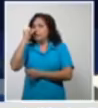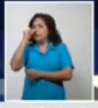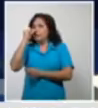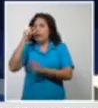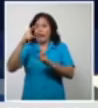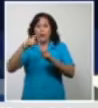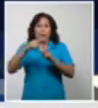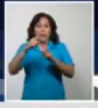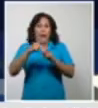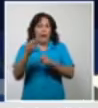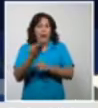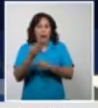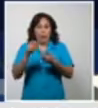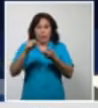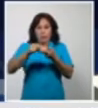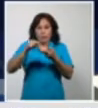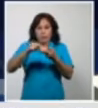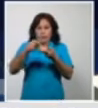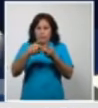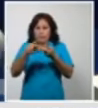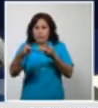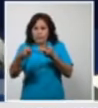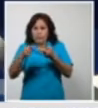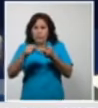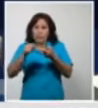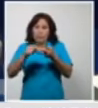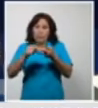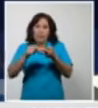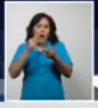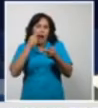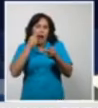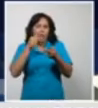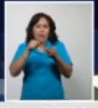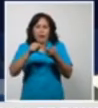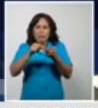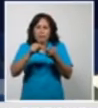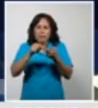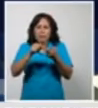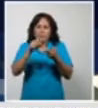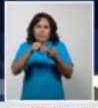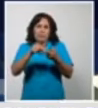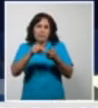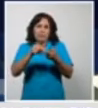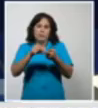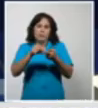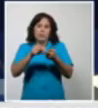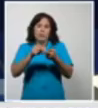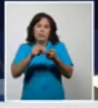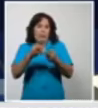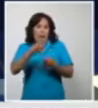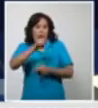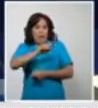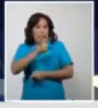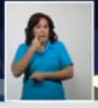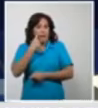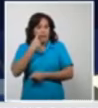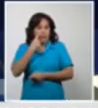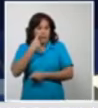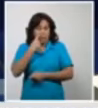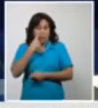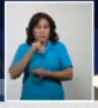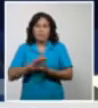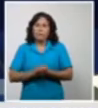hacen con muestras de sangre o muestras de suero de esa sangre. Y ayer encontramos en